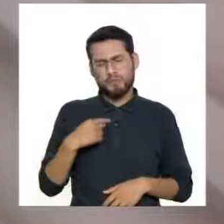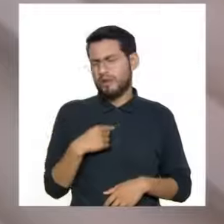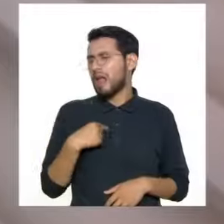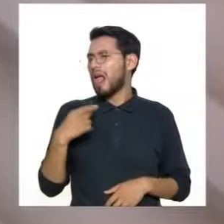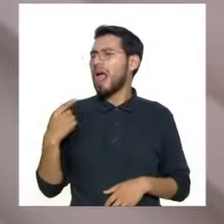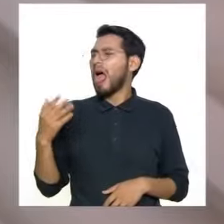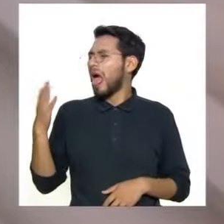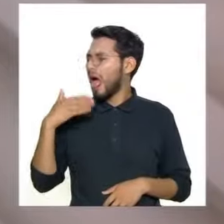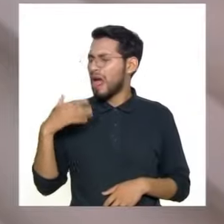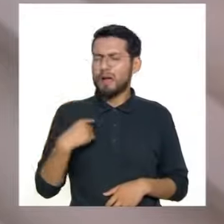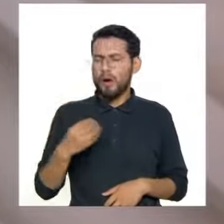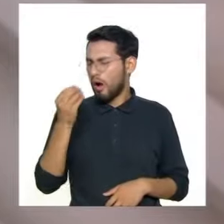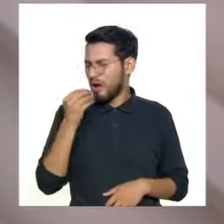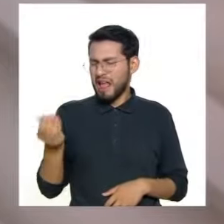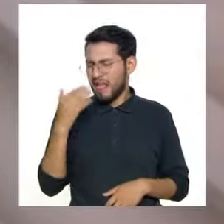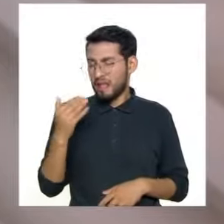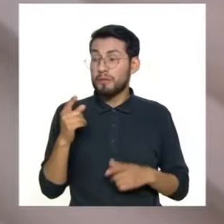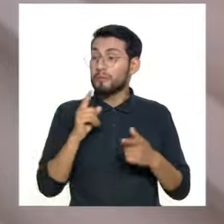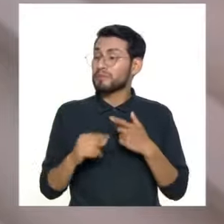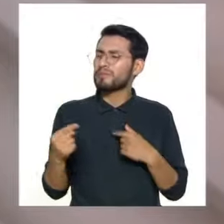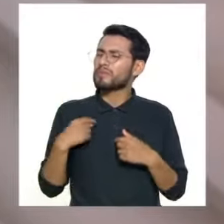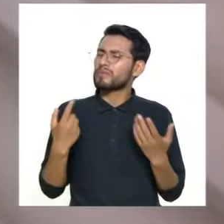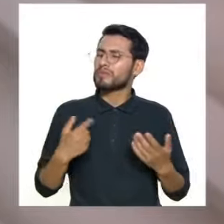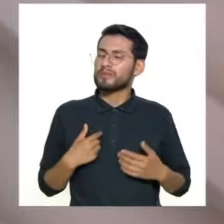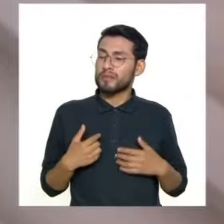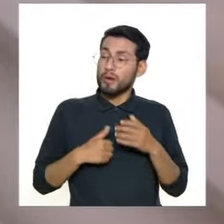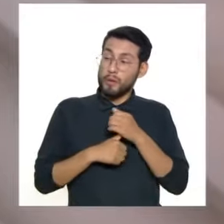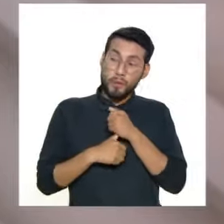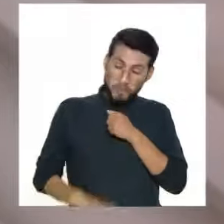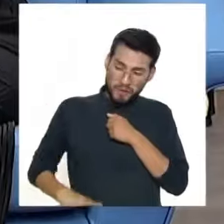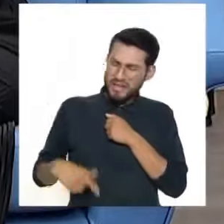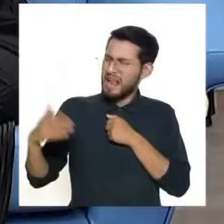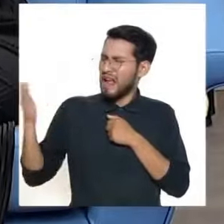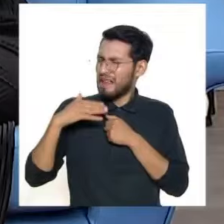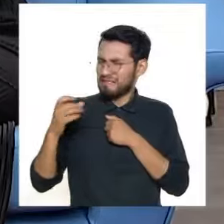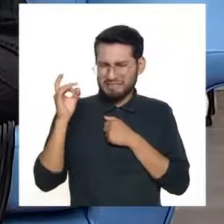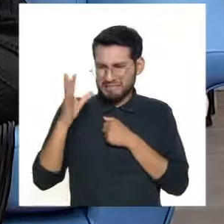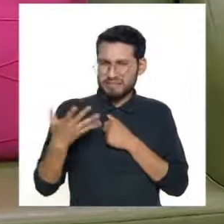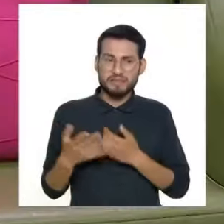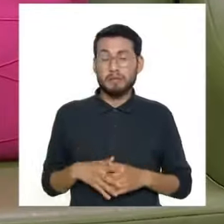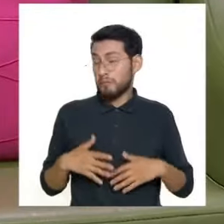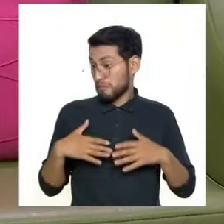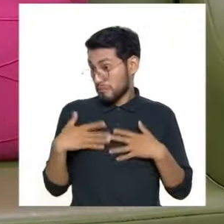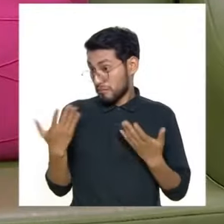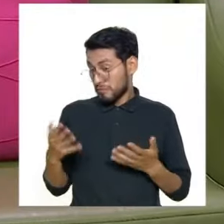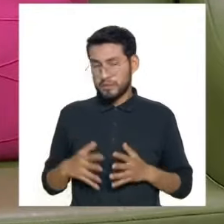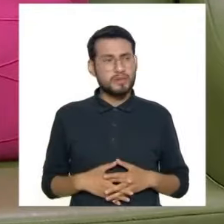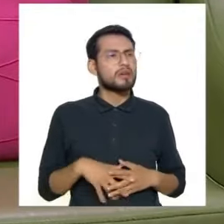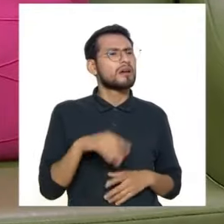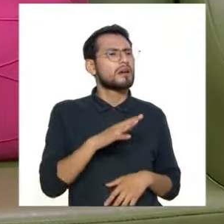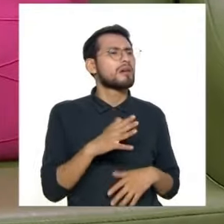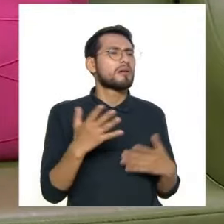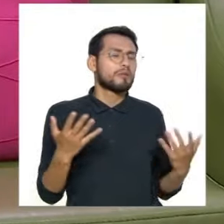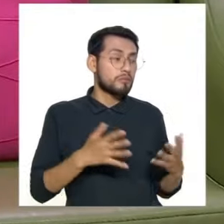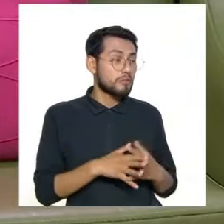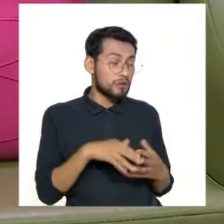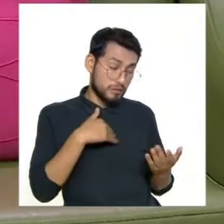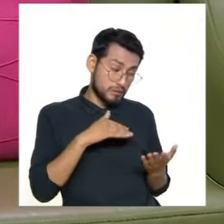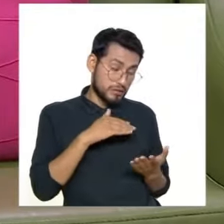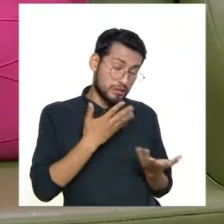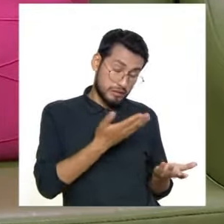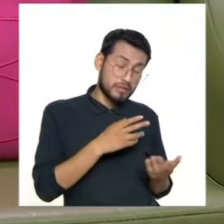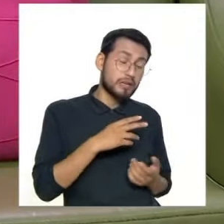pica mucho el ají cuando como pero más me pica cuando sale Enton eso también puede ser o no Bueno ahí es dado mi querida